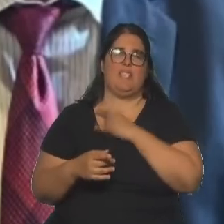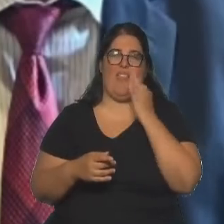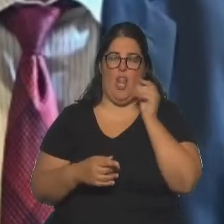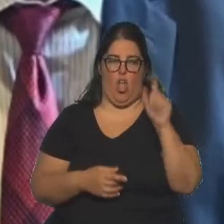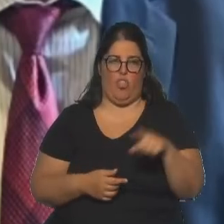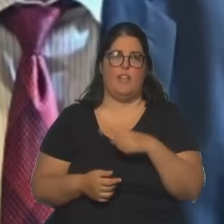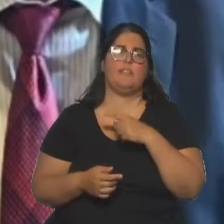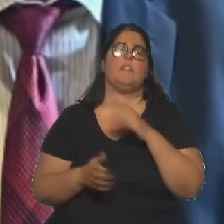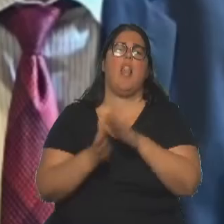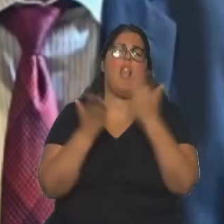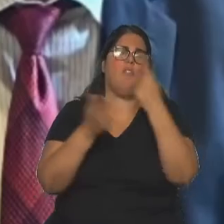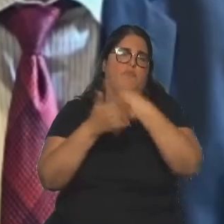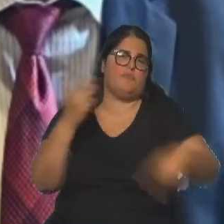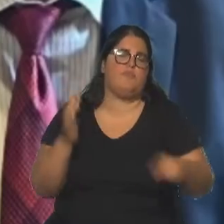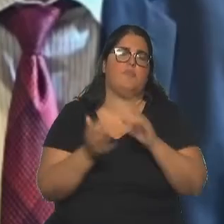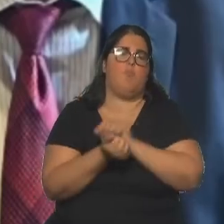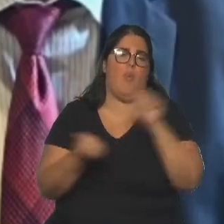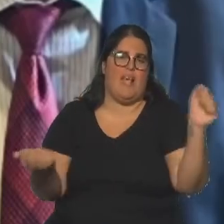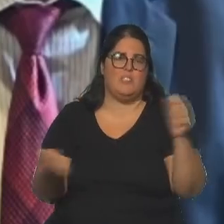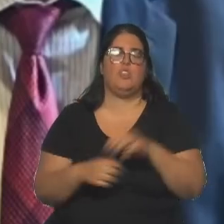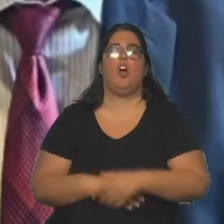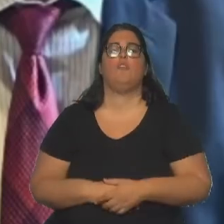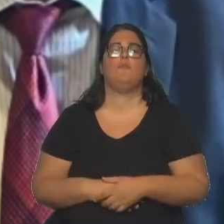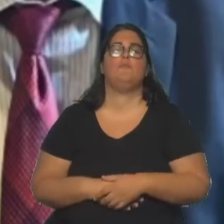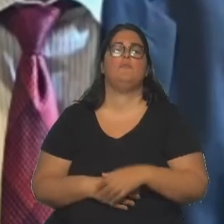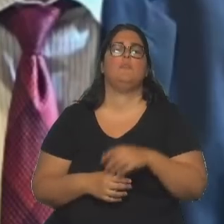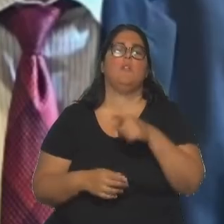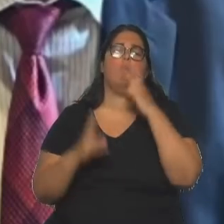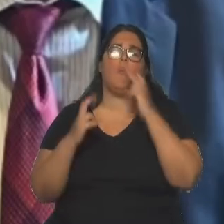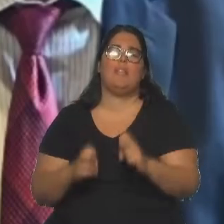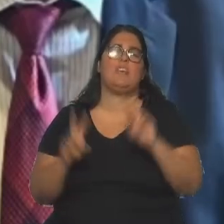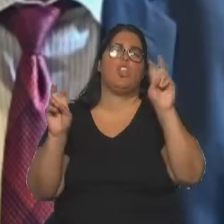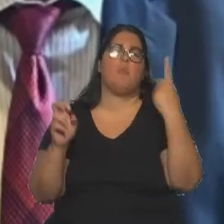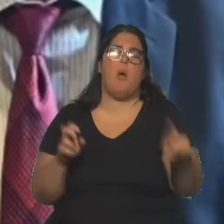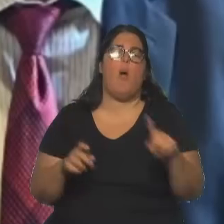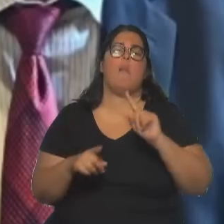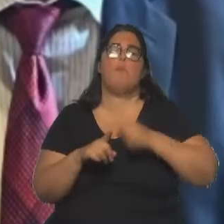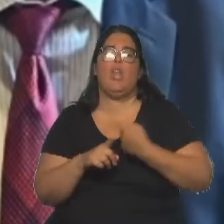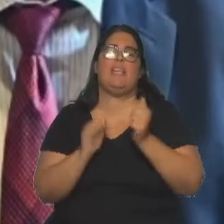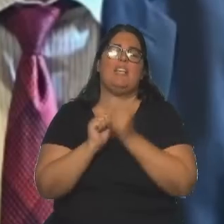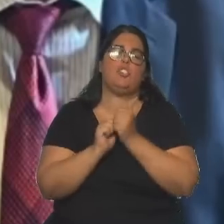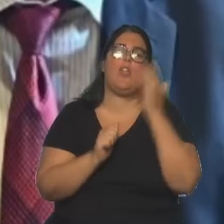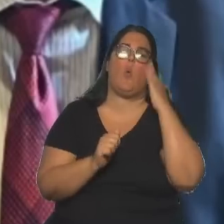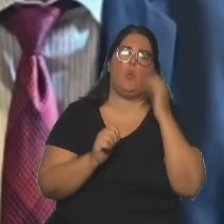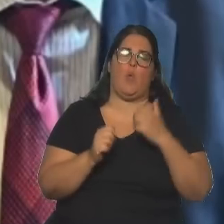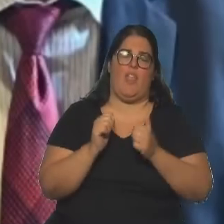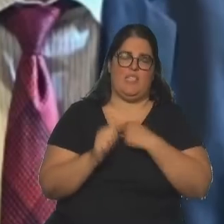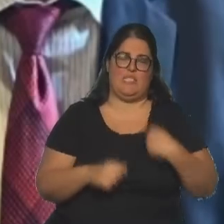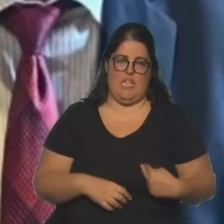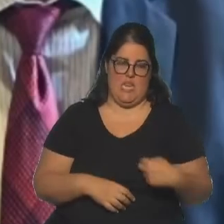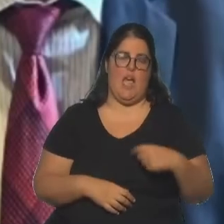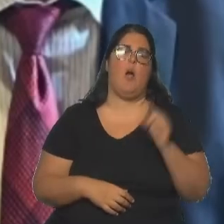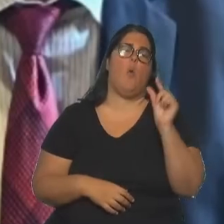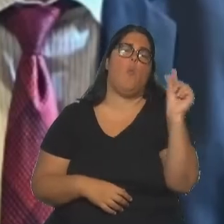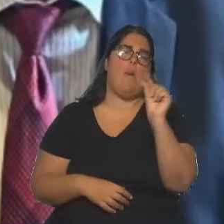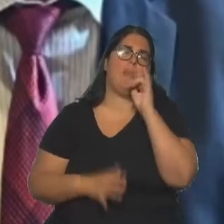entre otros, el libro China, la construcción de un país grande, campo de investigación, política, historia y cultura china. Bueno, parte de la ficha